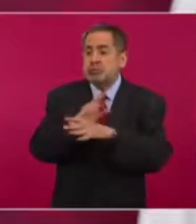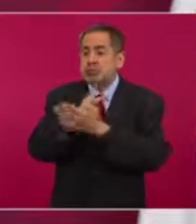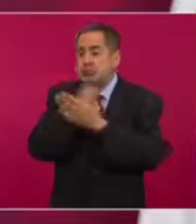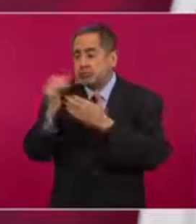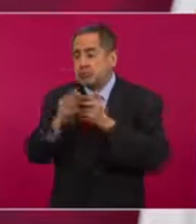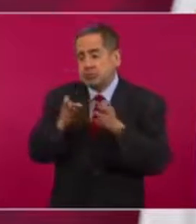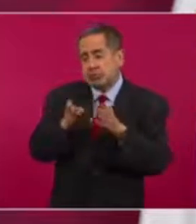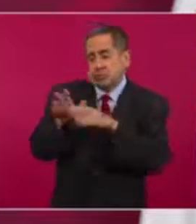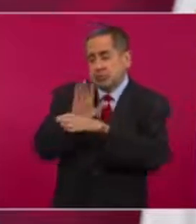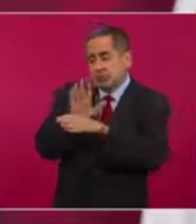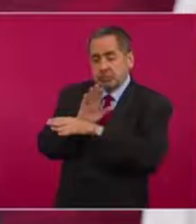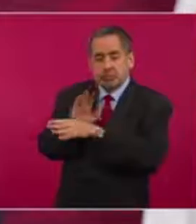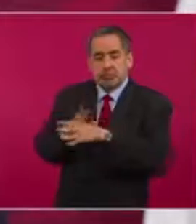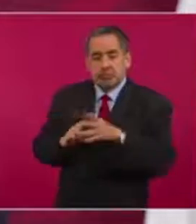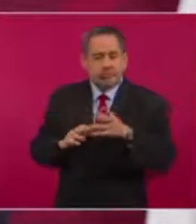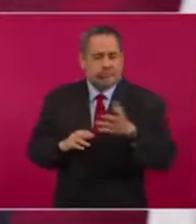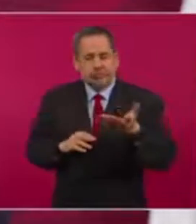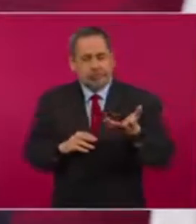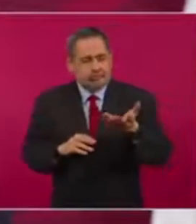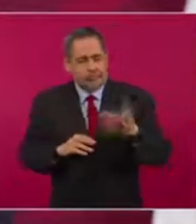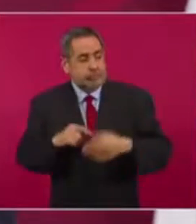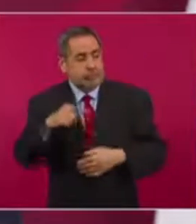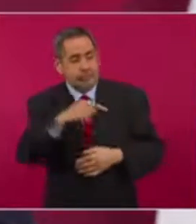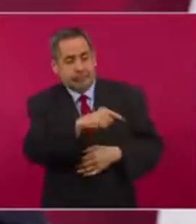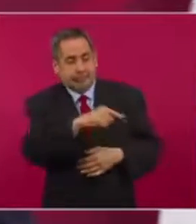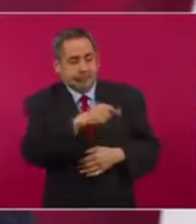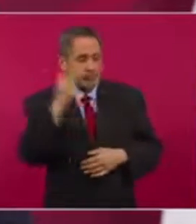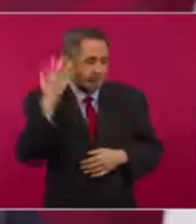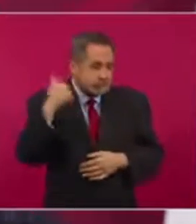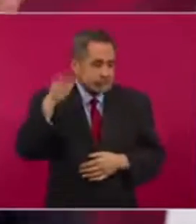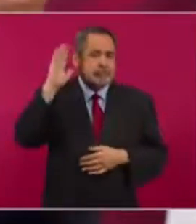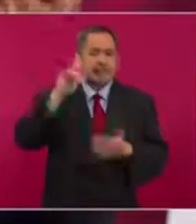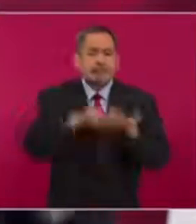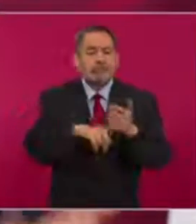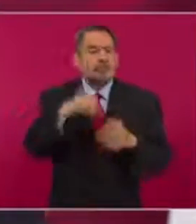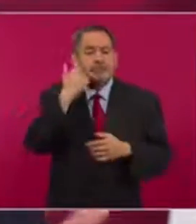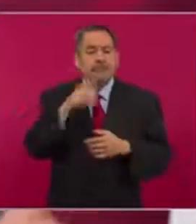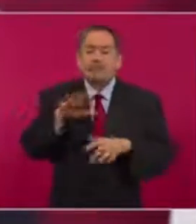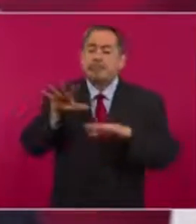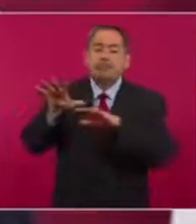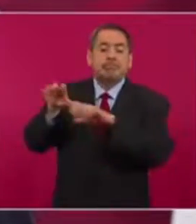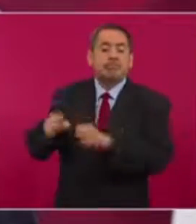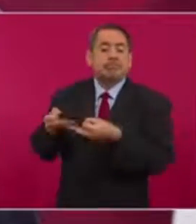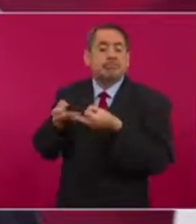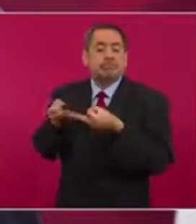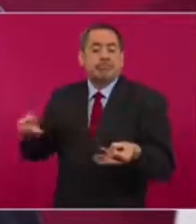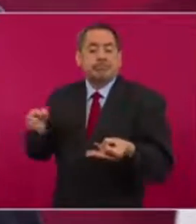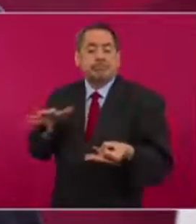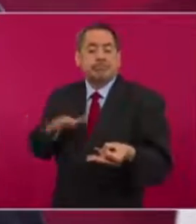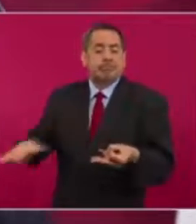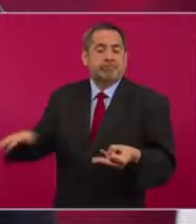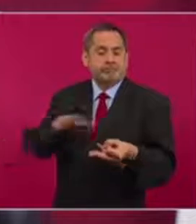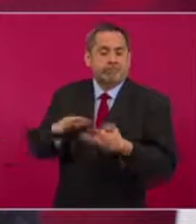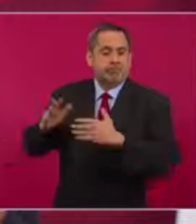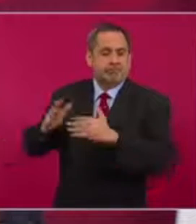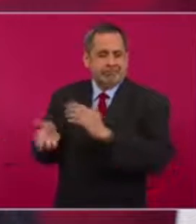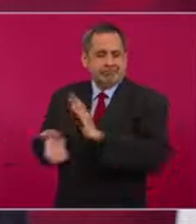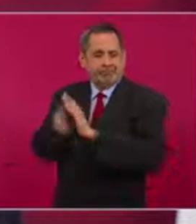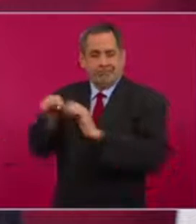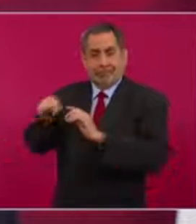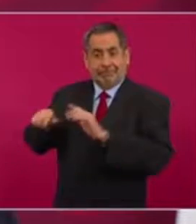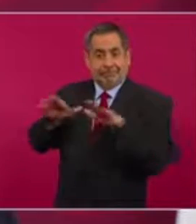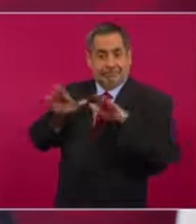porque lo que les interesaba en el fondo era quedarse con los terrenos del actual